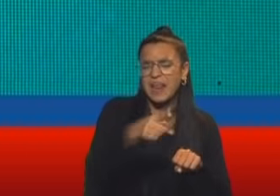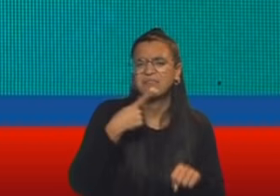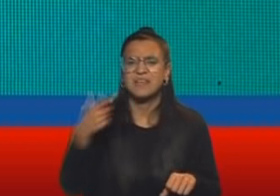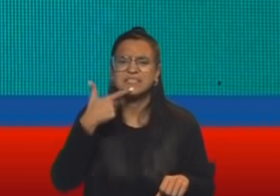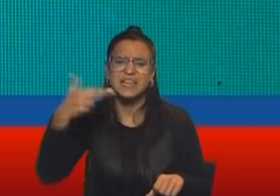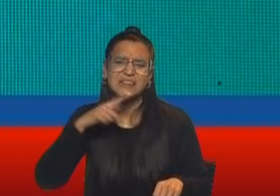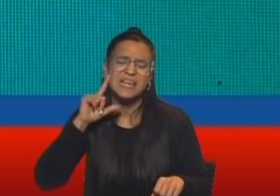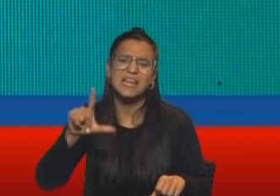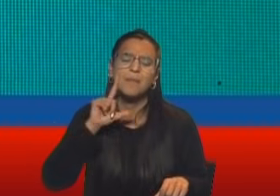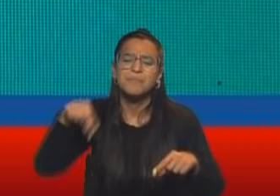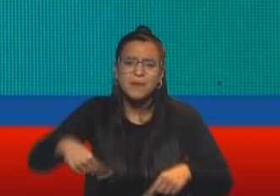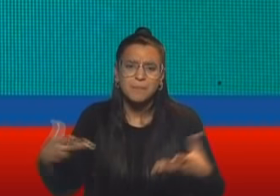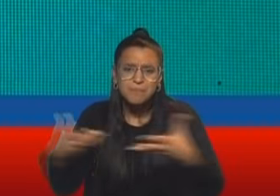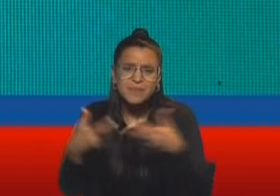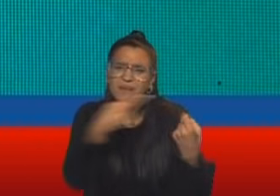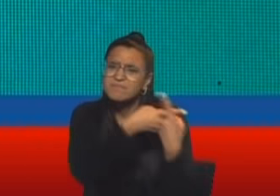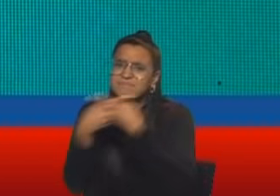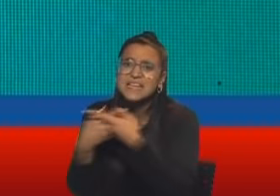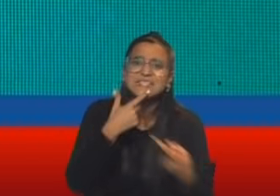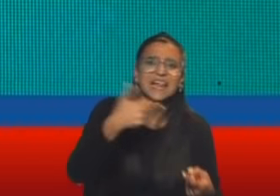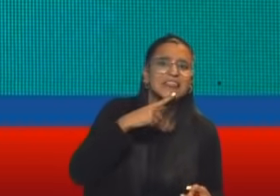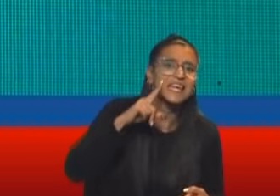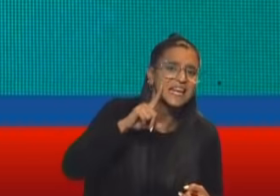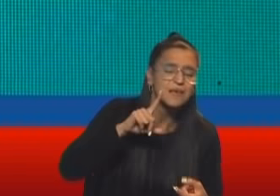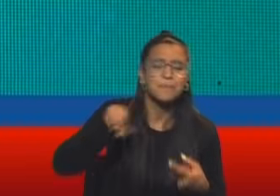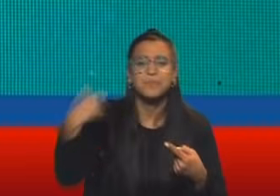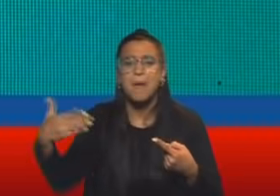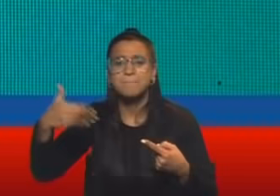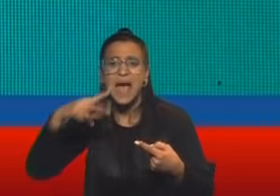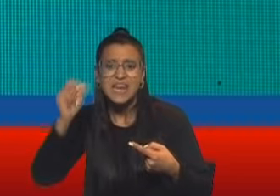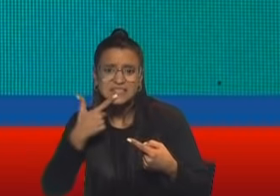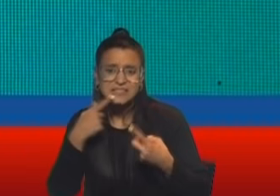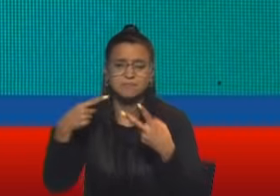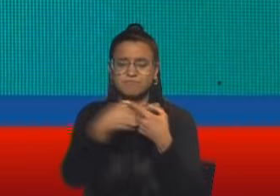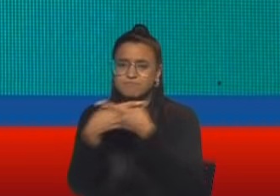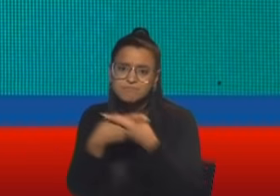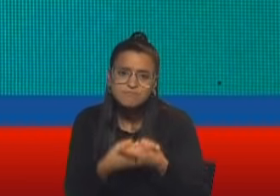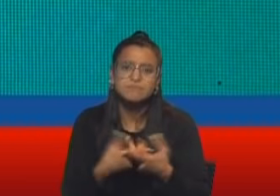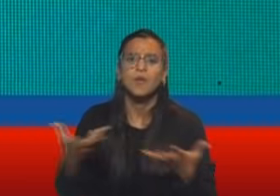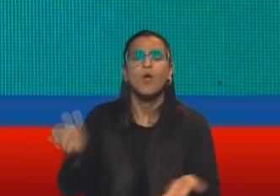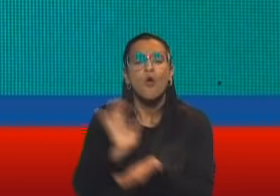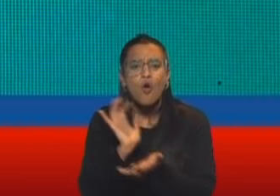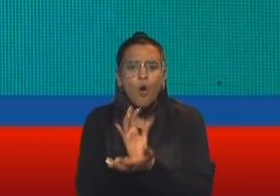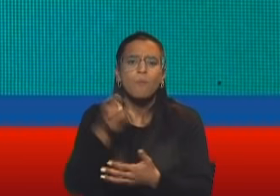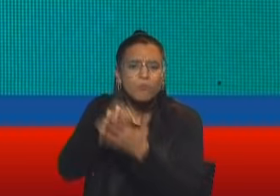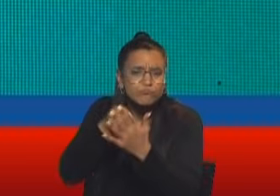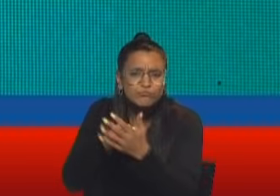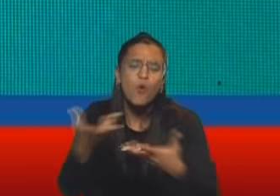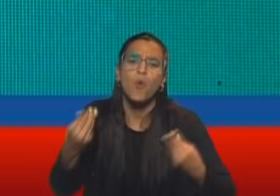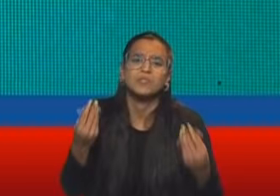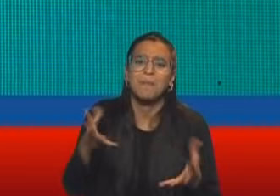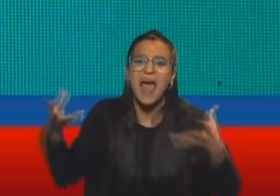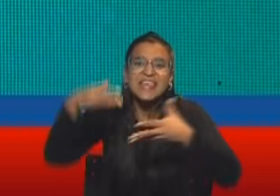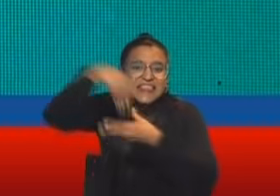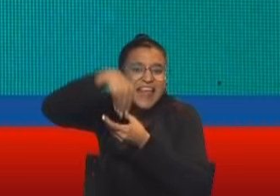propia interna de Santilli y Manes, ¿no? Porque ellos, digo, se intentó un código de convivencia, se intentó un código para la interna, para no